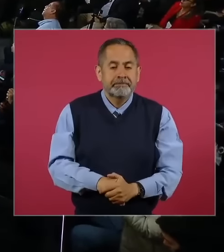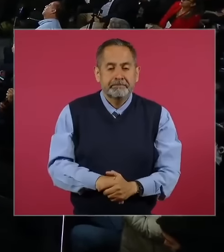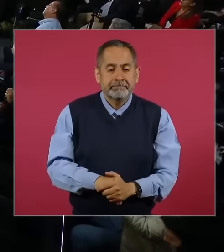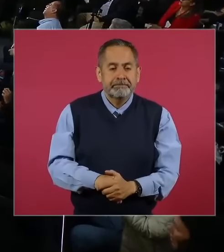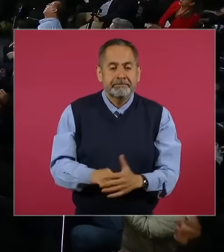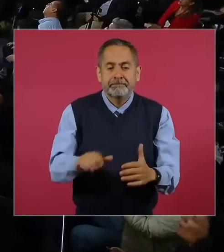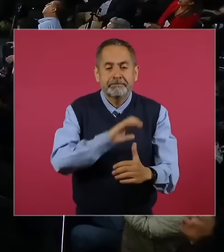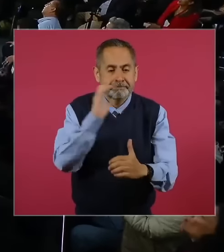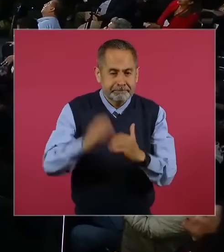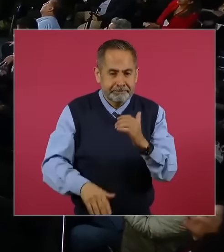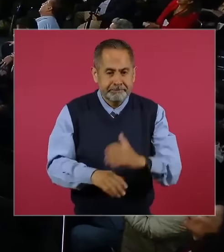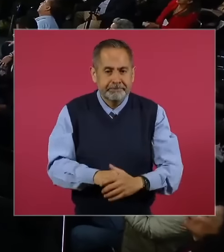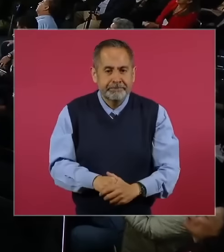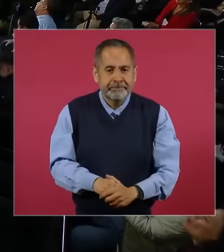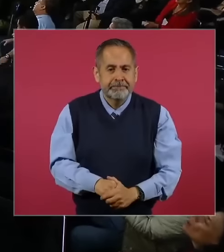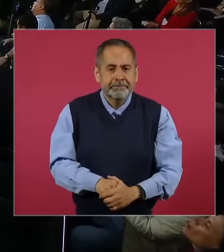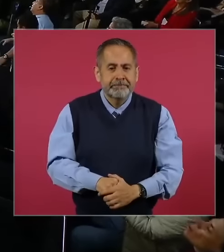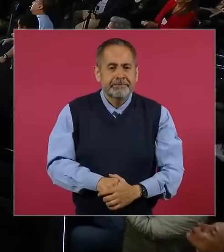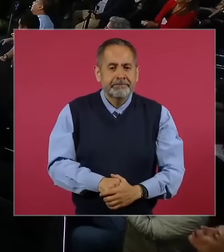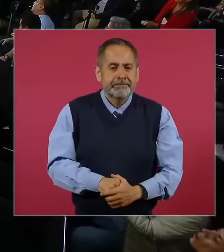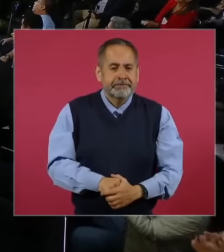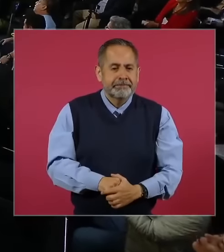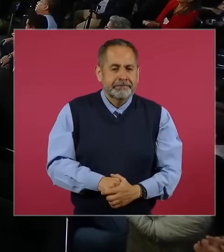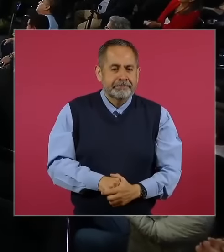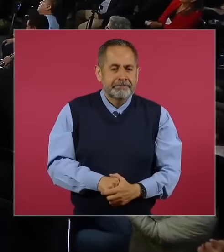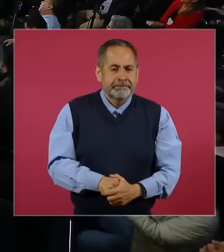terminamos. Nada más,